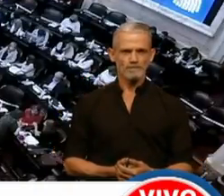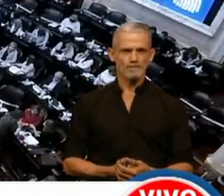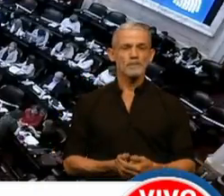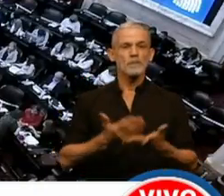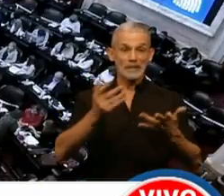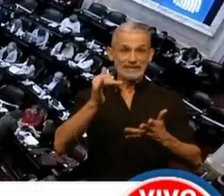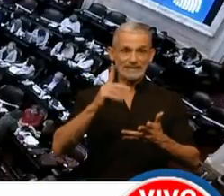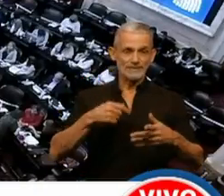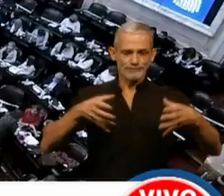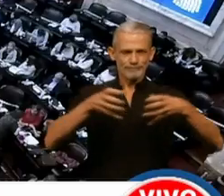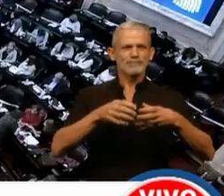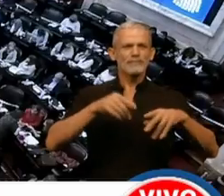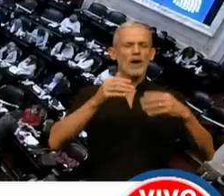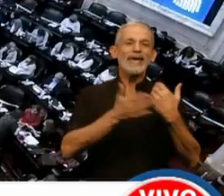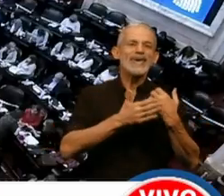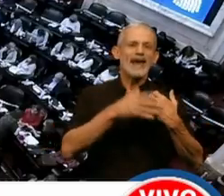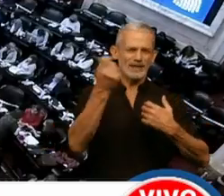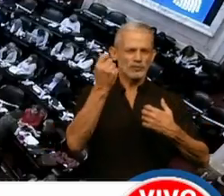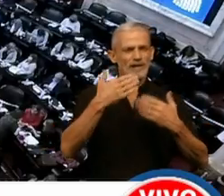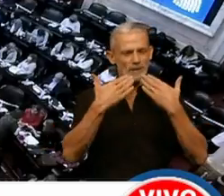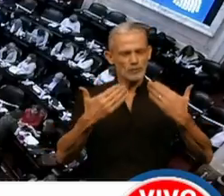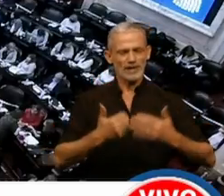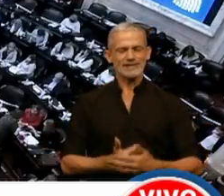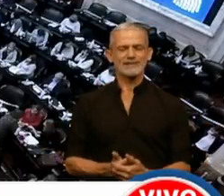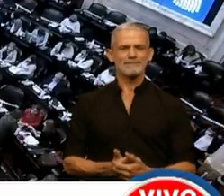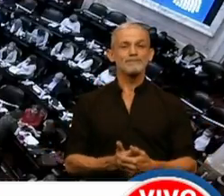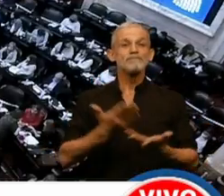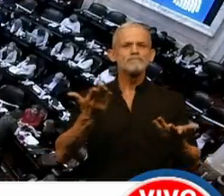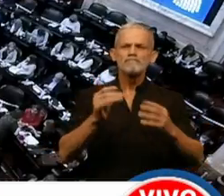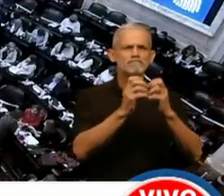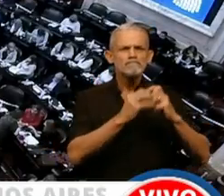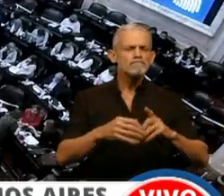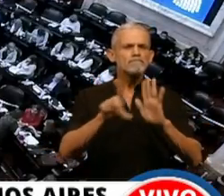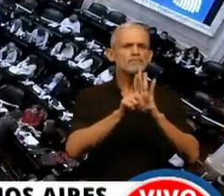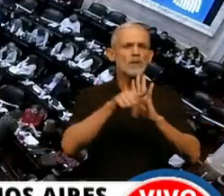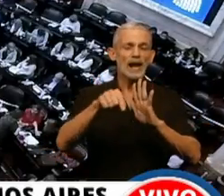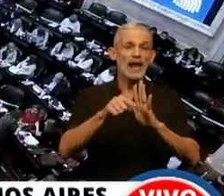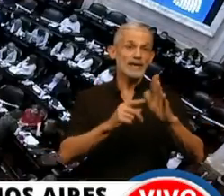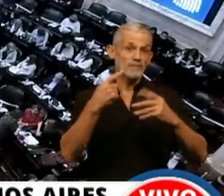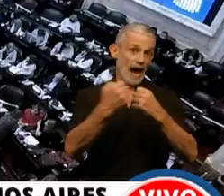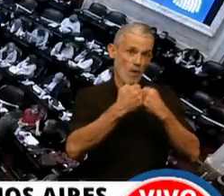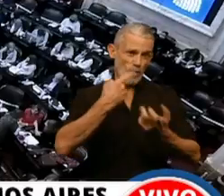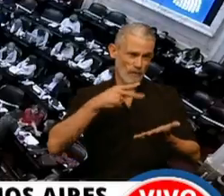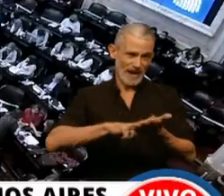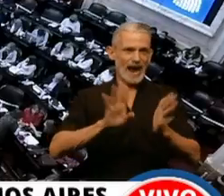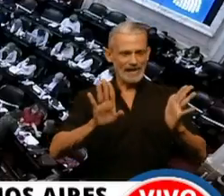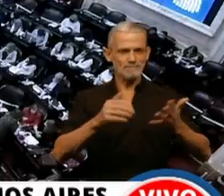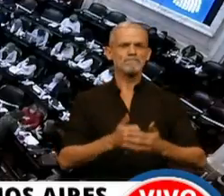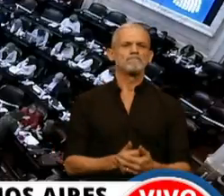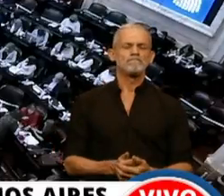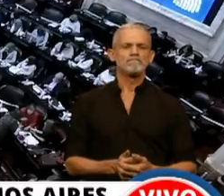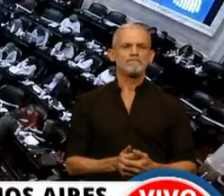si el nombre de que era socialista gracias se está tratando entonces el consenso fiscal